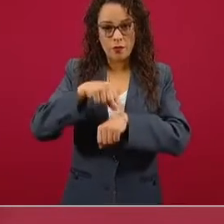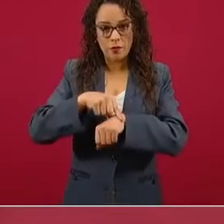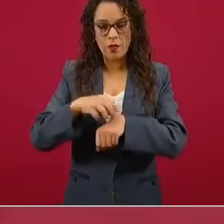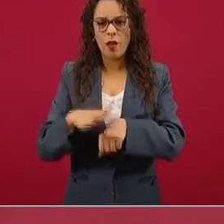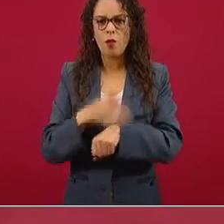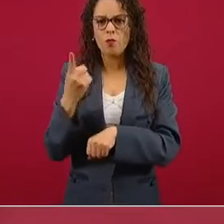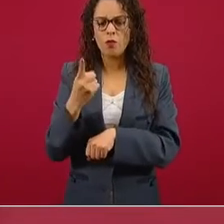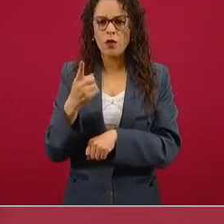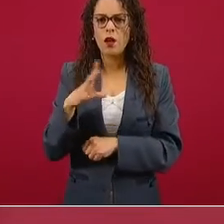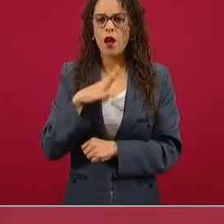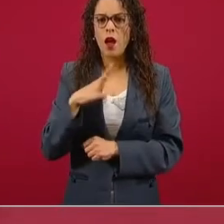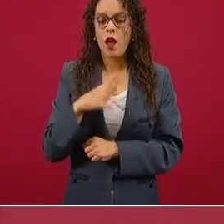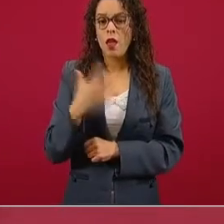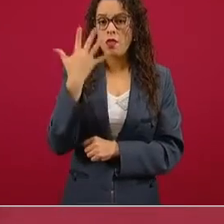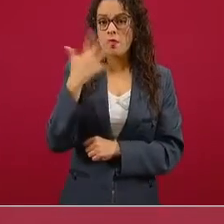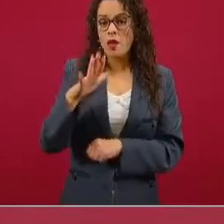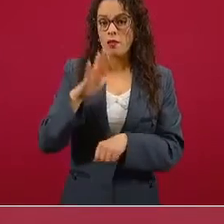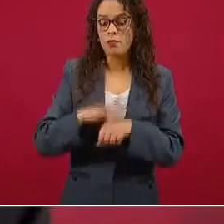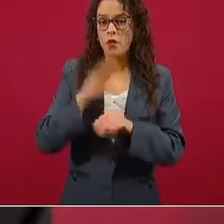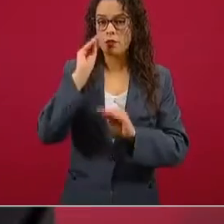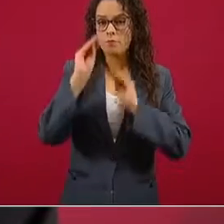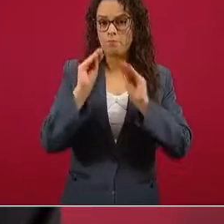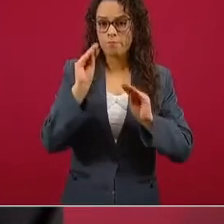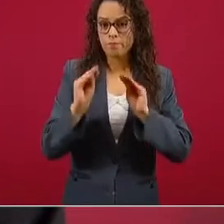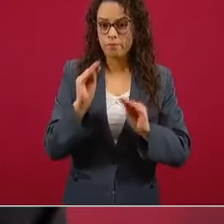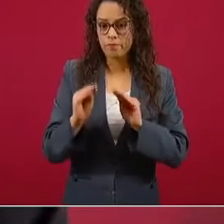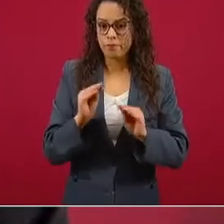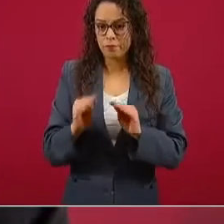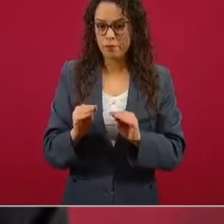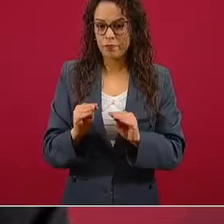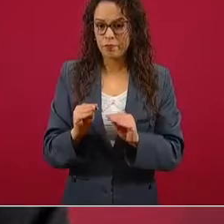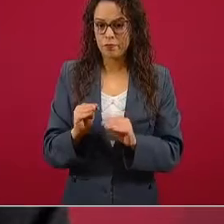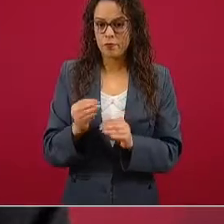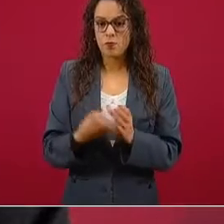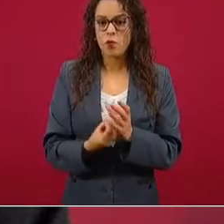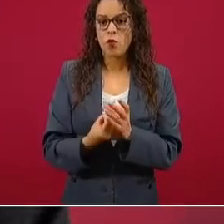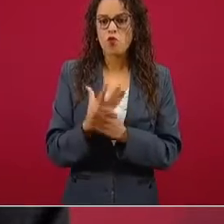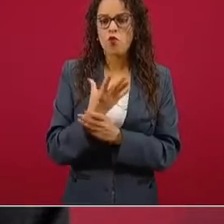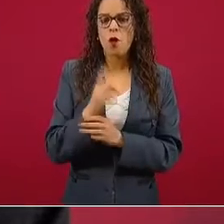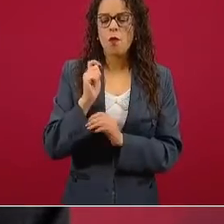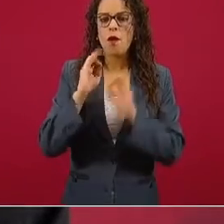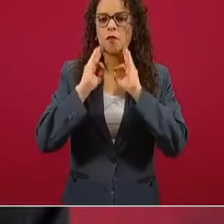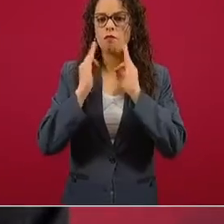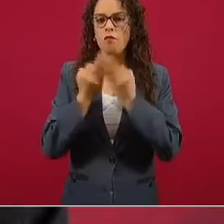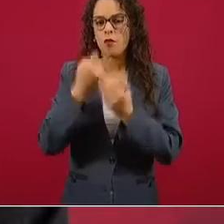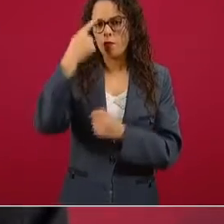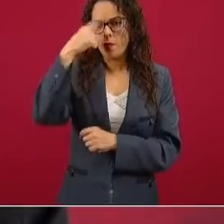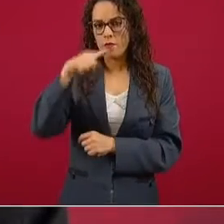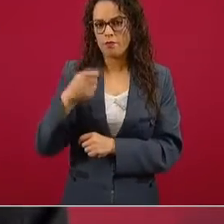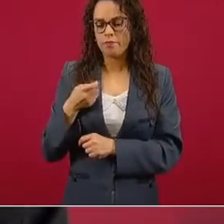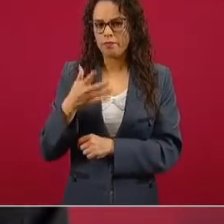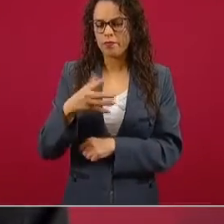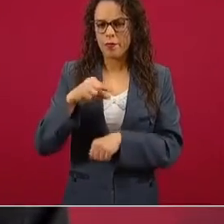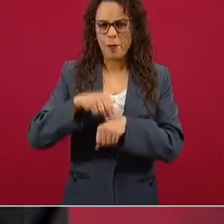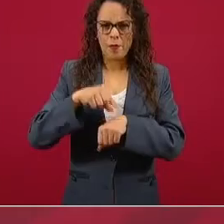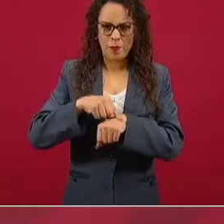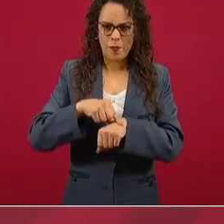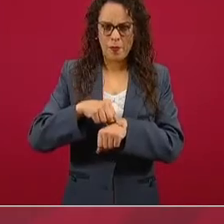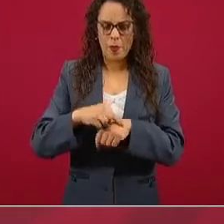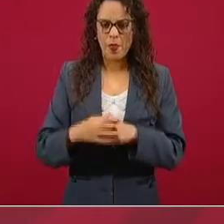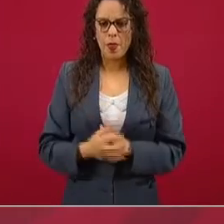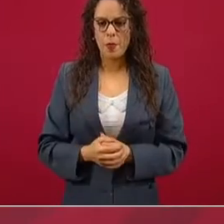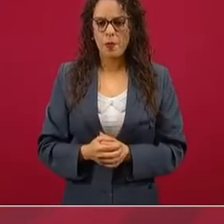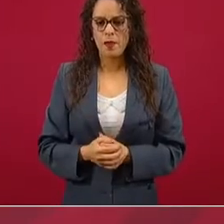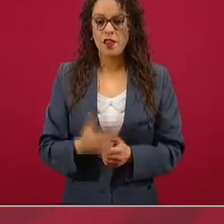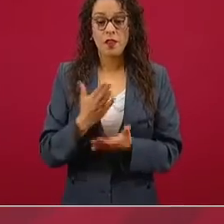cátedras que incluía lo que llamamos nuevas tendencias en la medicina. Además,